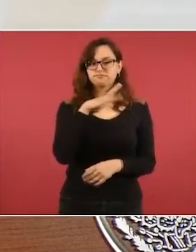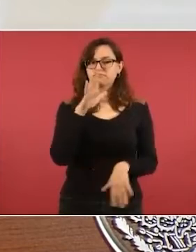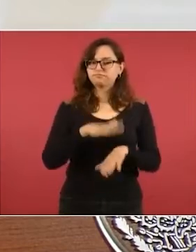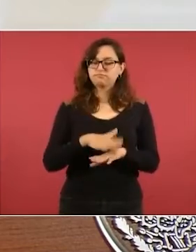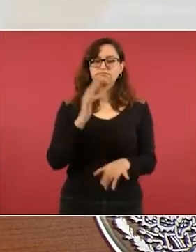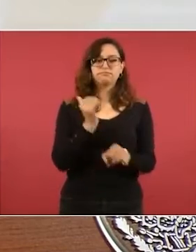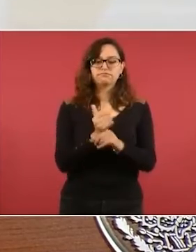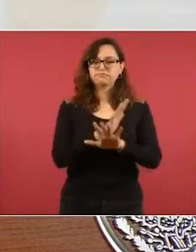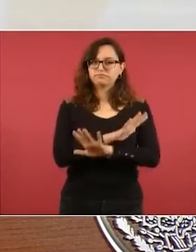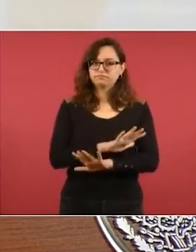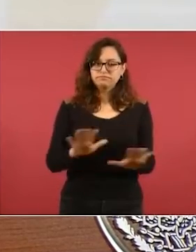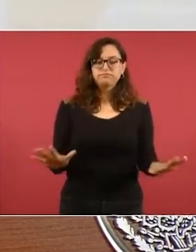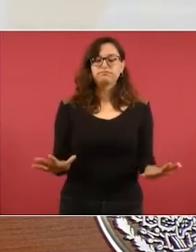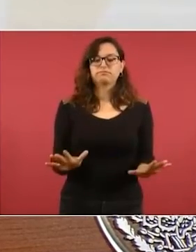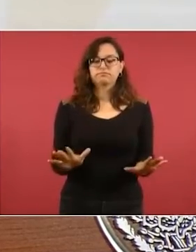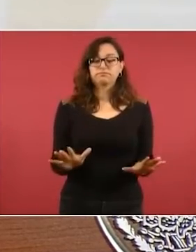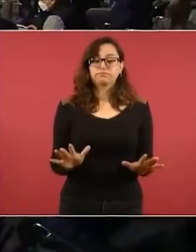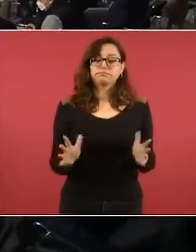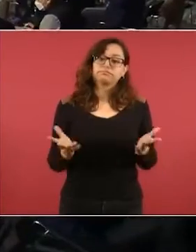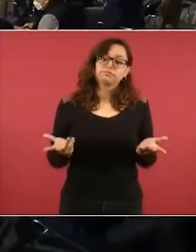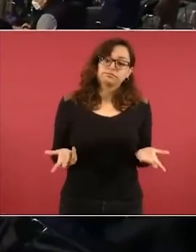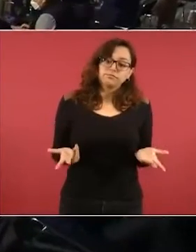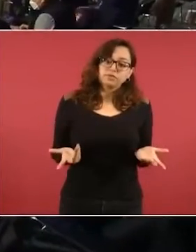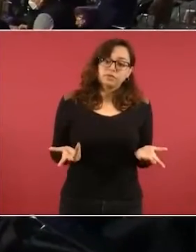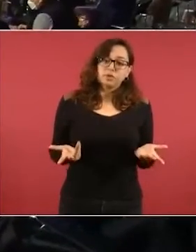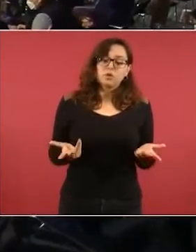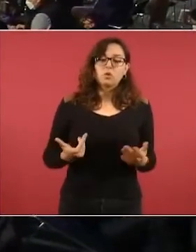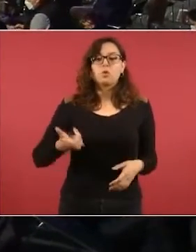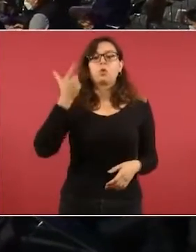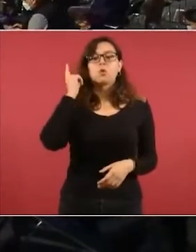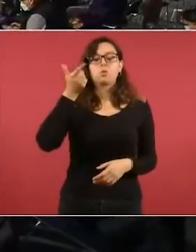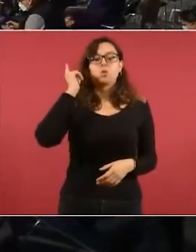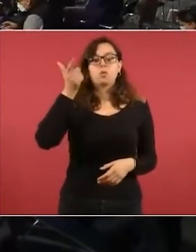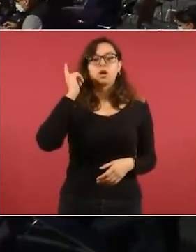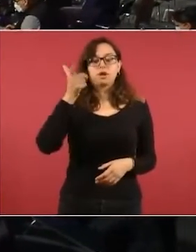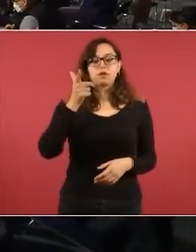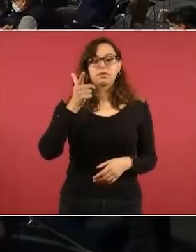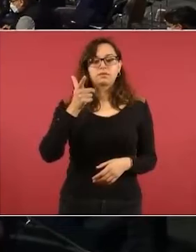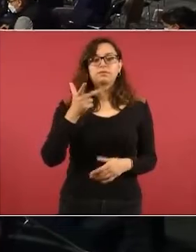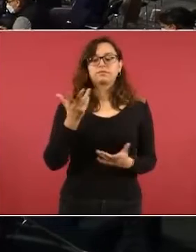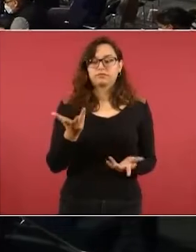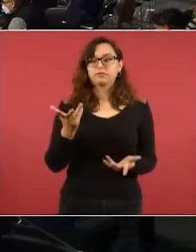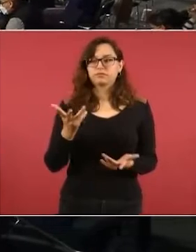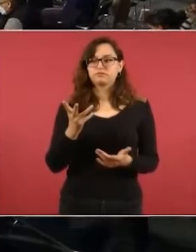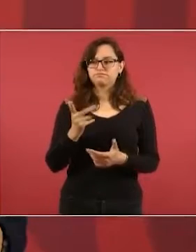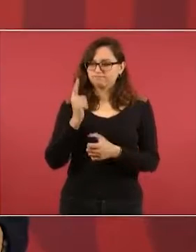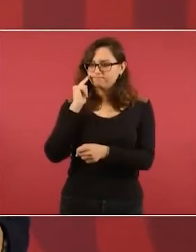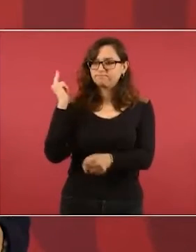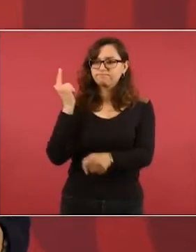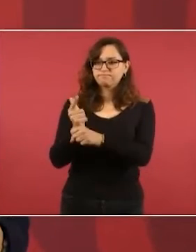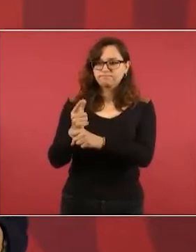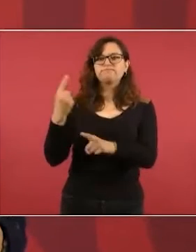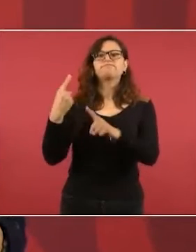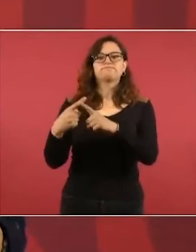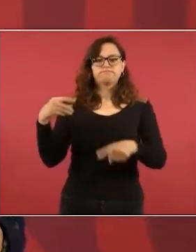información y espero que se castigue a